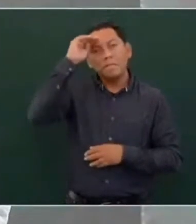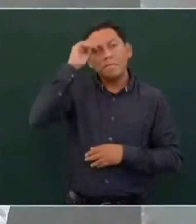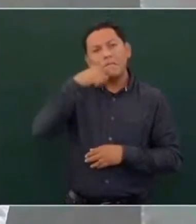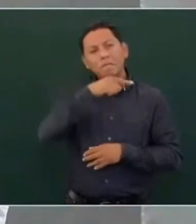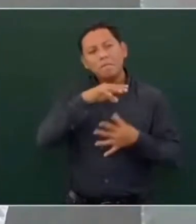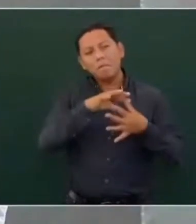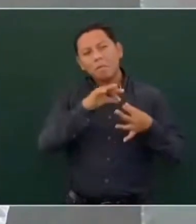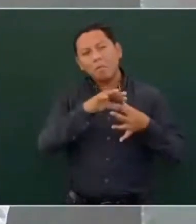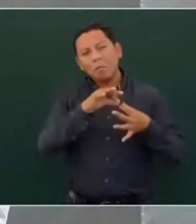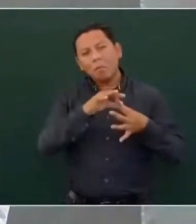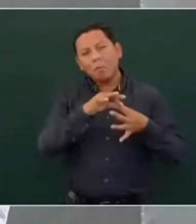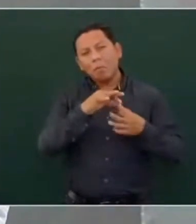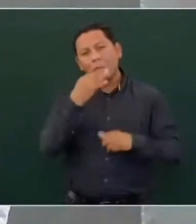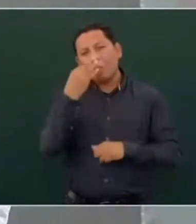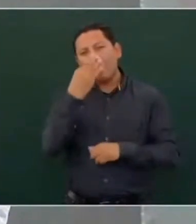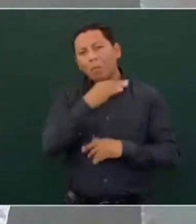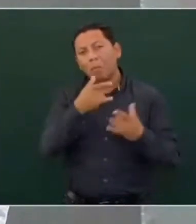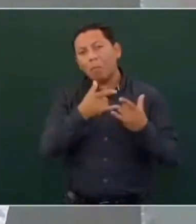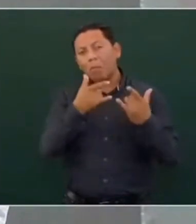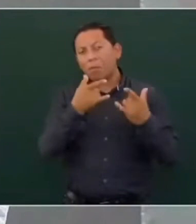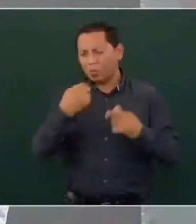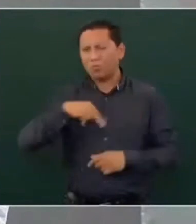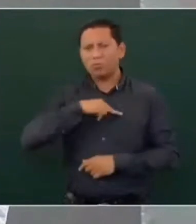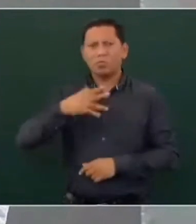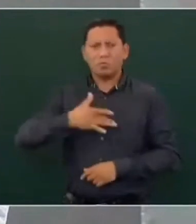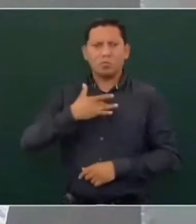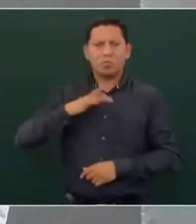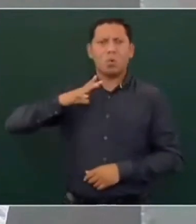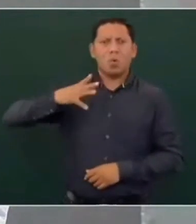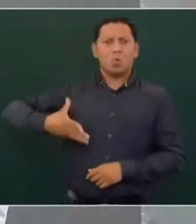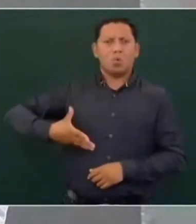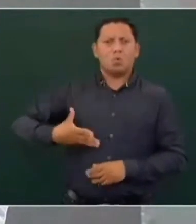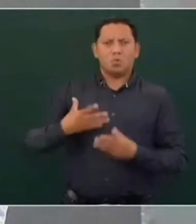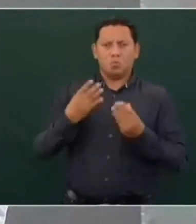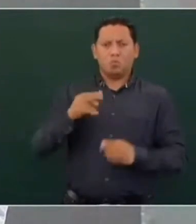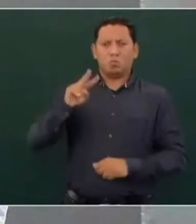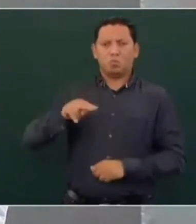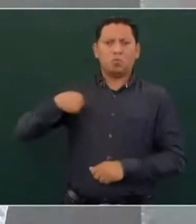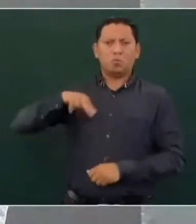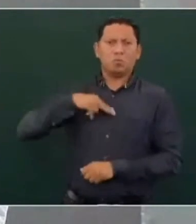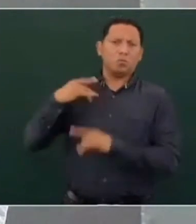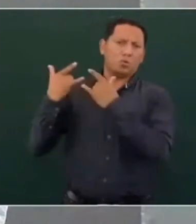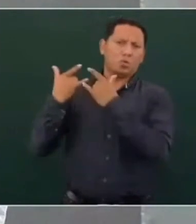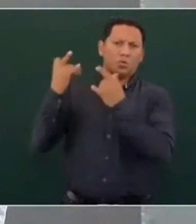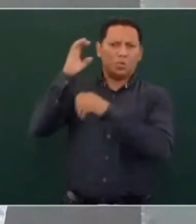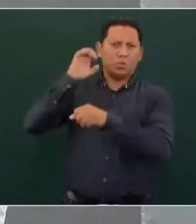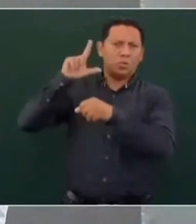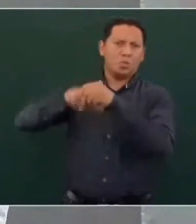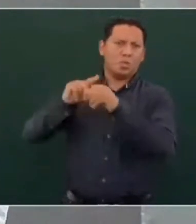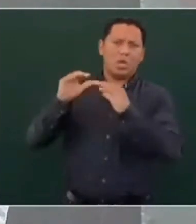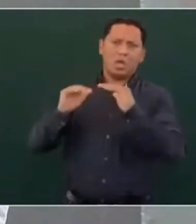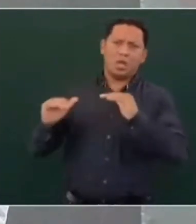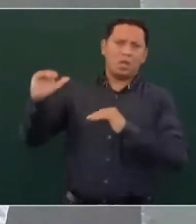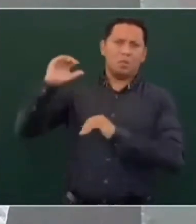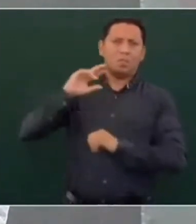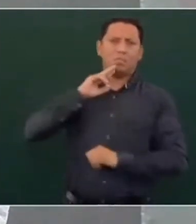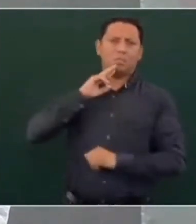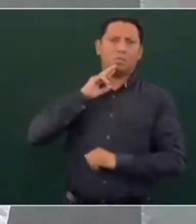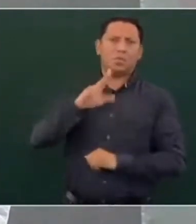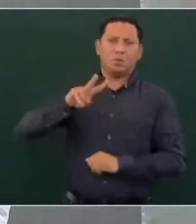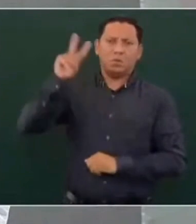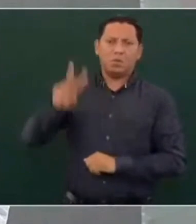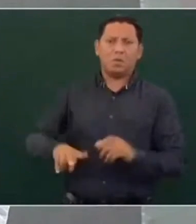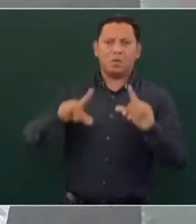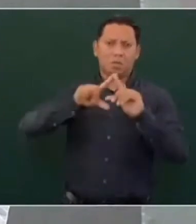ese cuento y sentirnos muy orgullosos de nuestro pasado, de la grandeza cultural